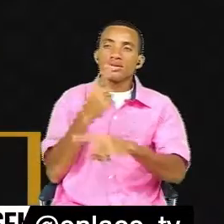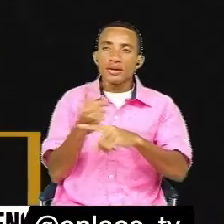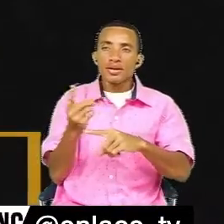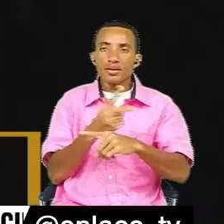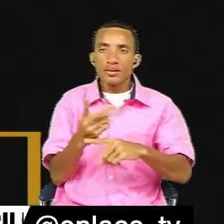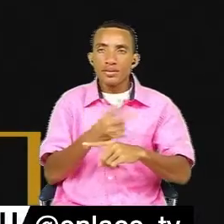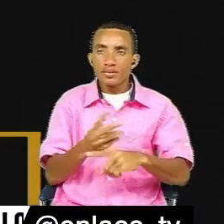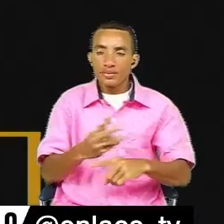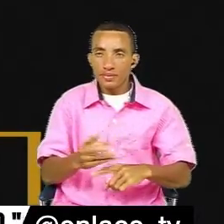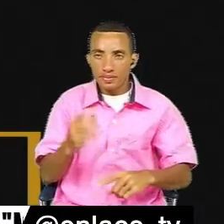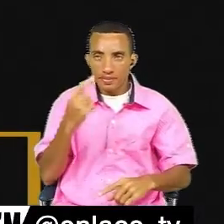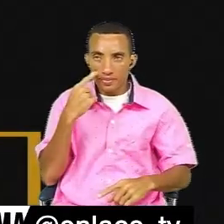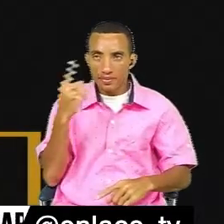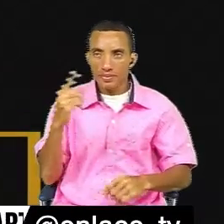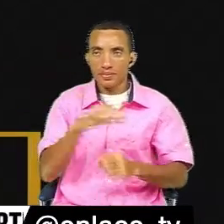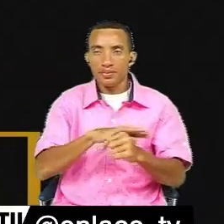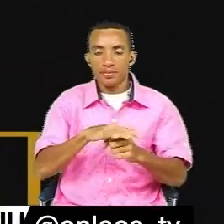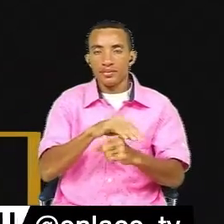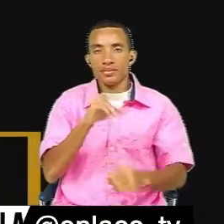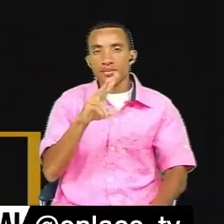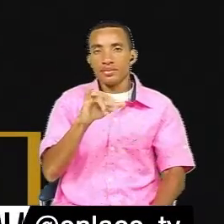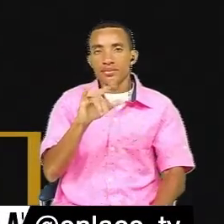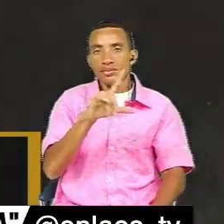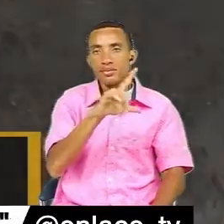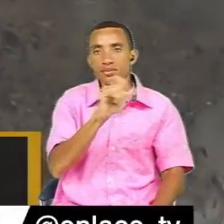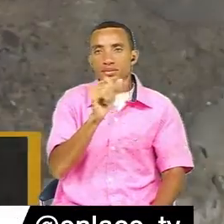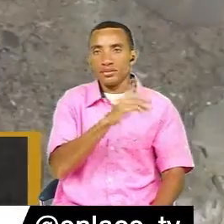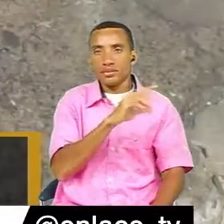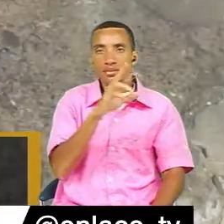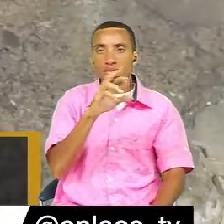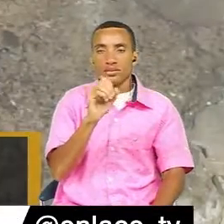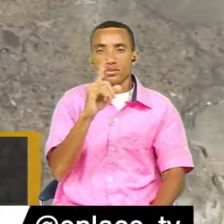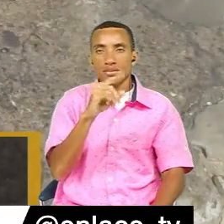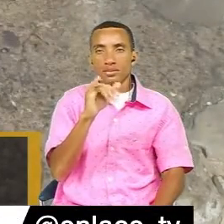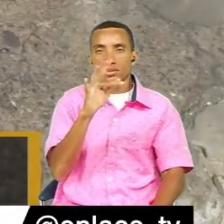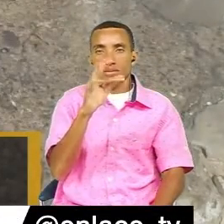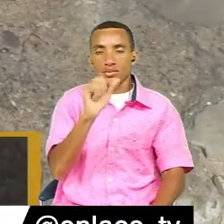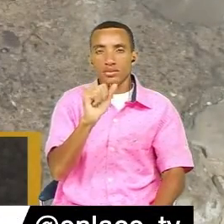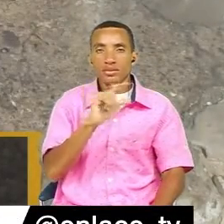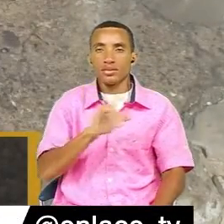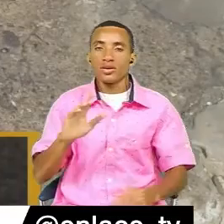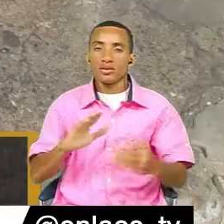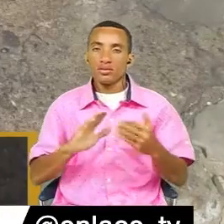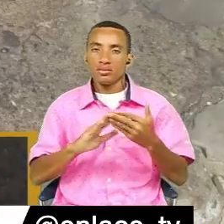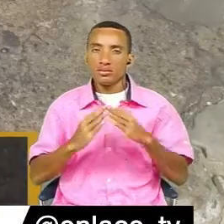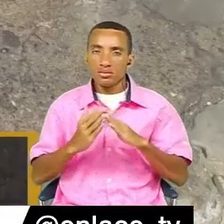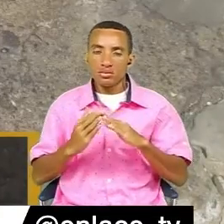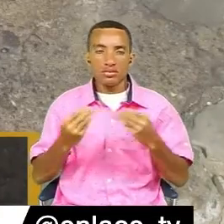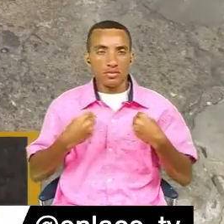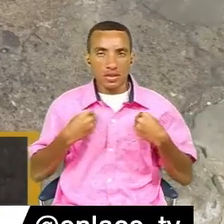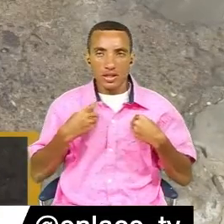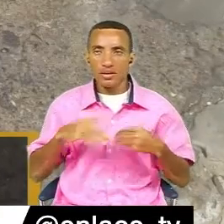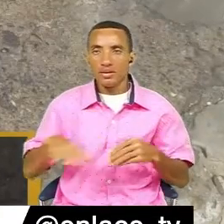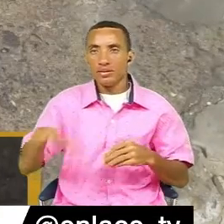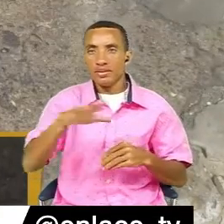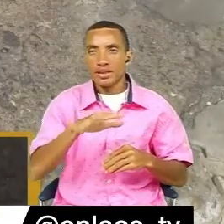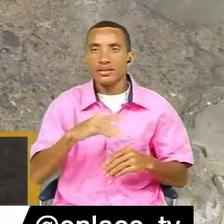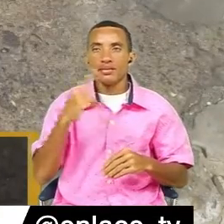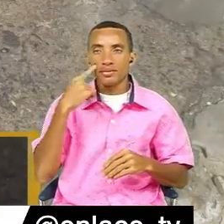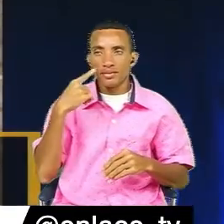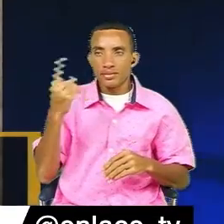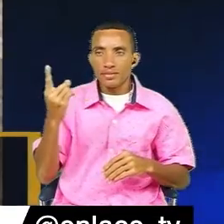peatonal 2 del barrio Villa Rosita, sector nororiental de la ciudad. La comunidad de ese sector reconoce la atención que tuvo la empresa de energía